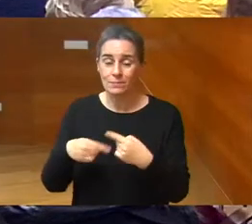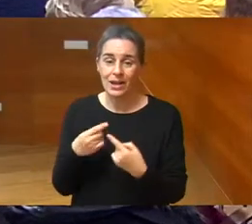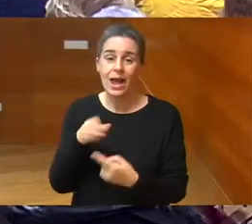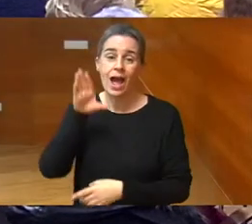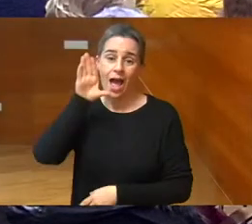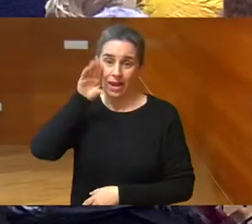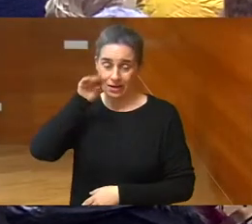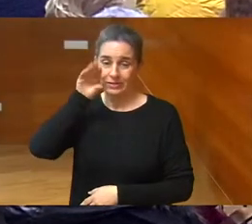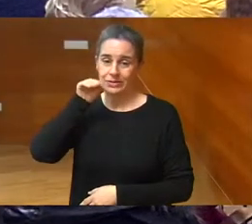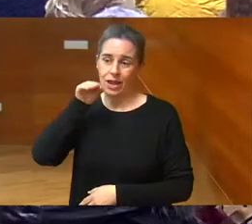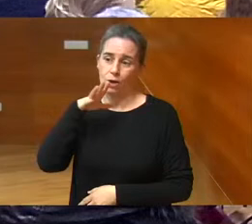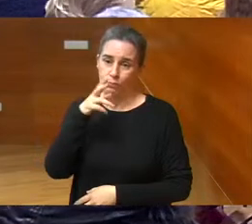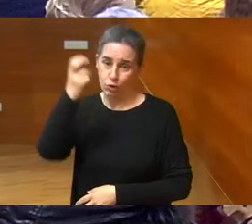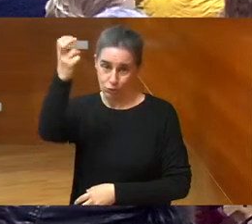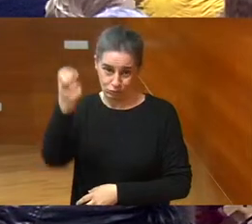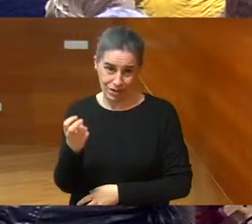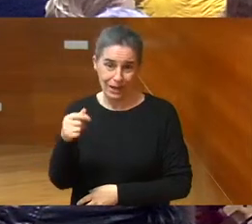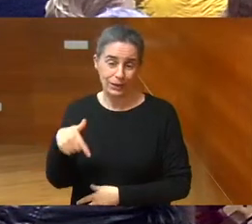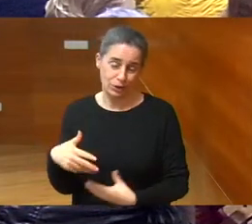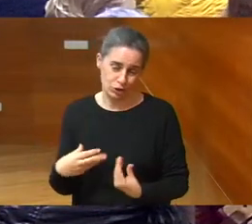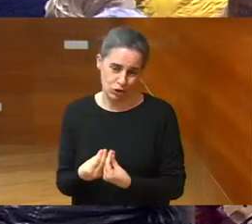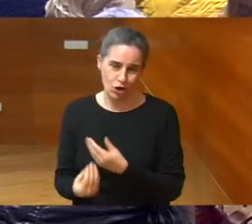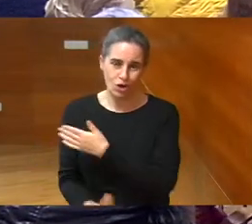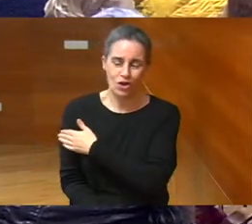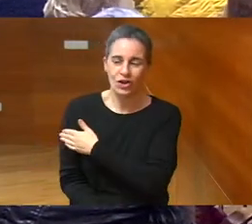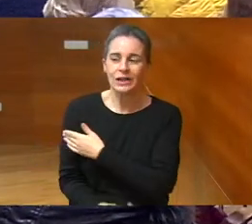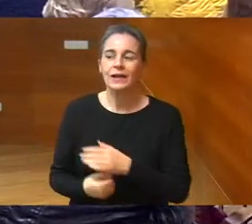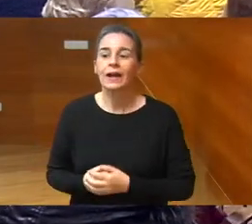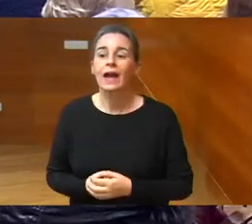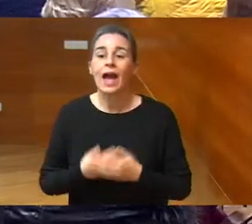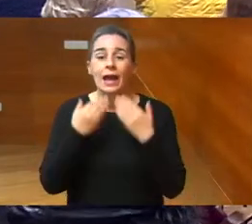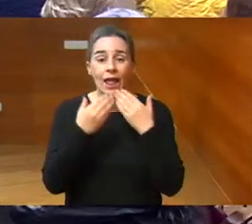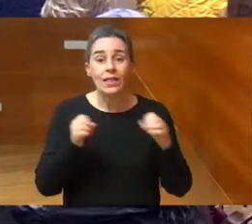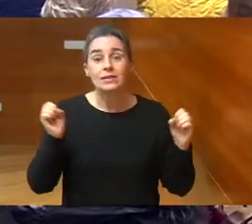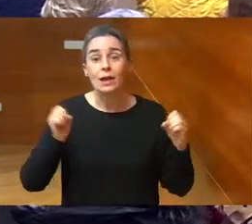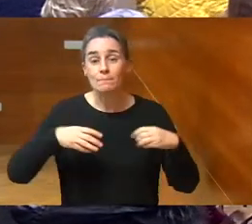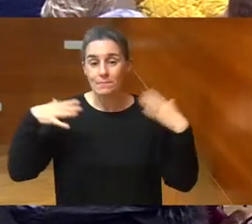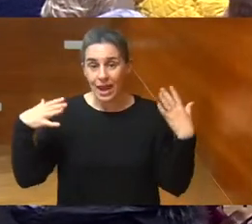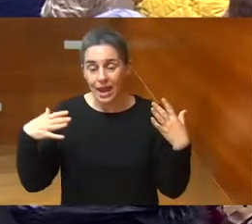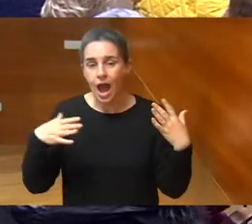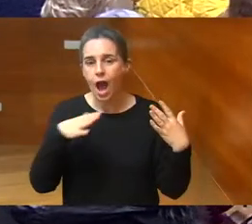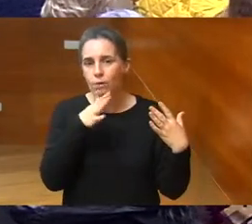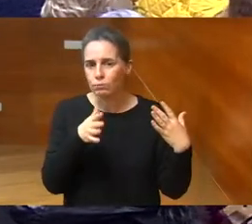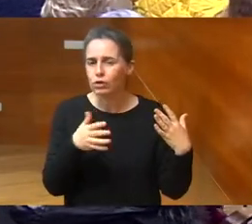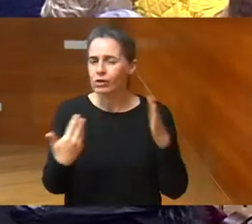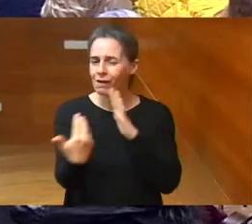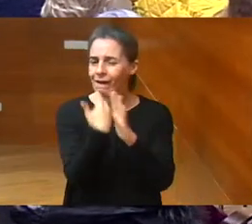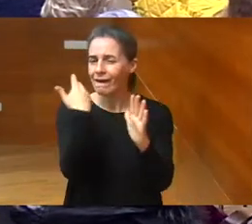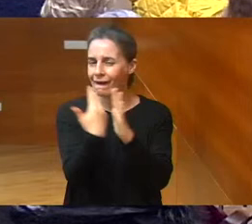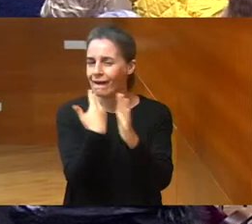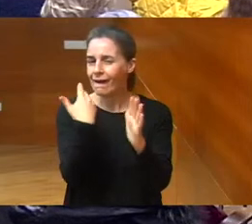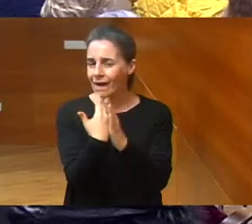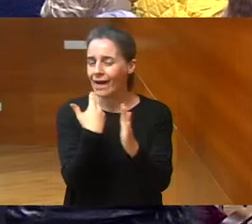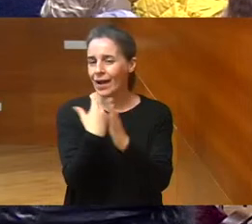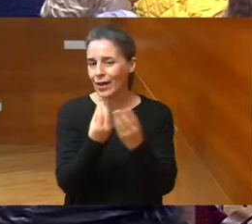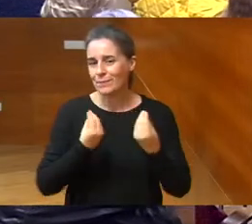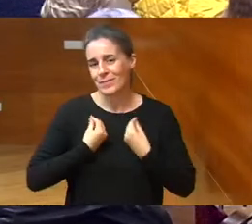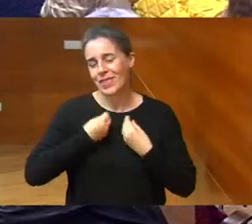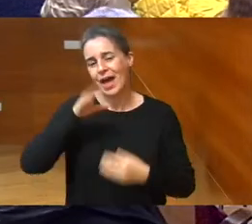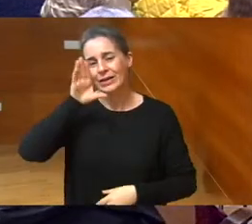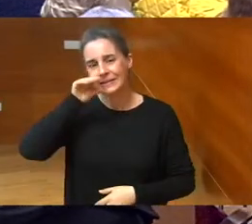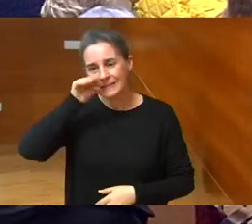esta noche aquí con nos gastas por supuesto a Mila por mergullarnos una apasionante vida de chichana